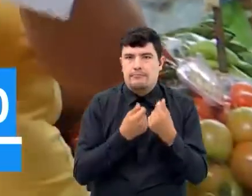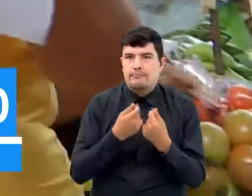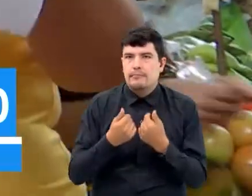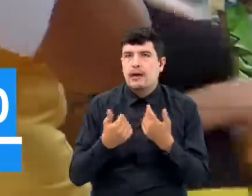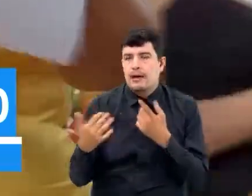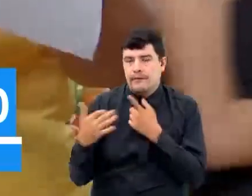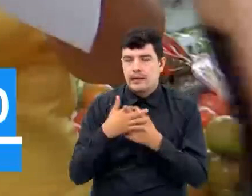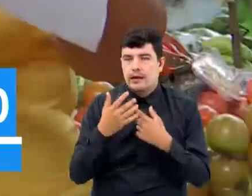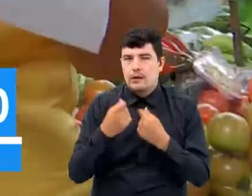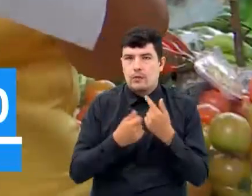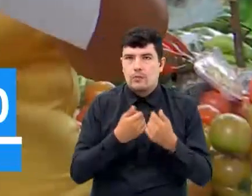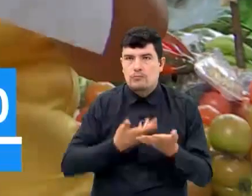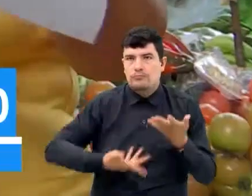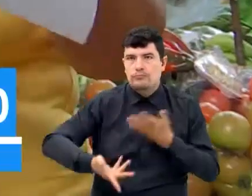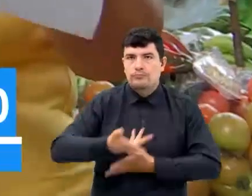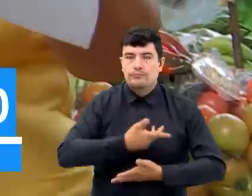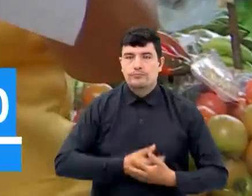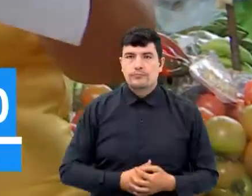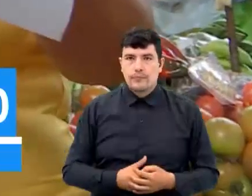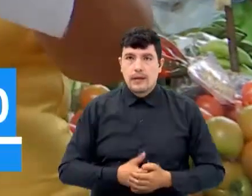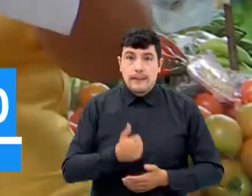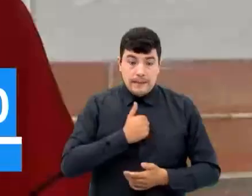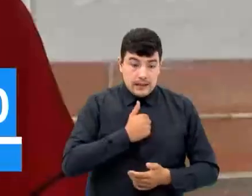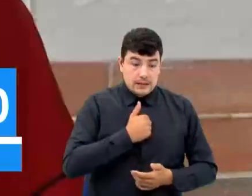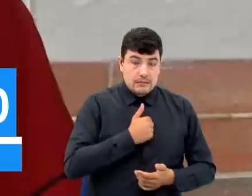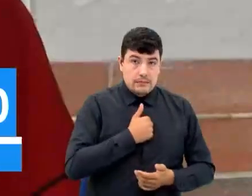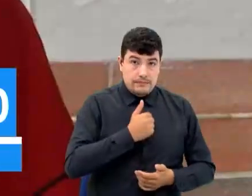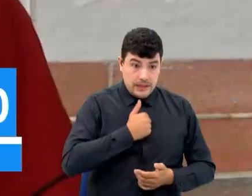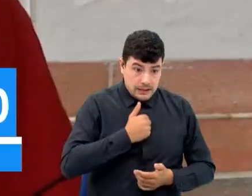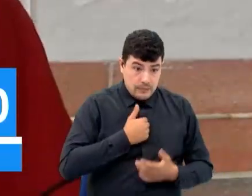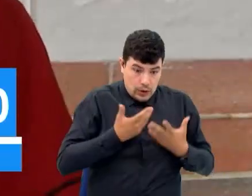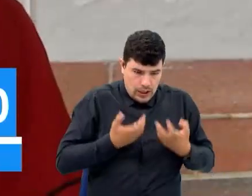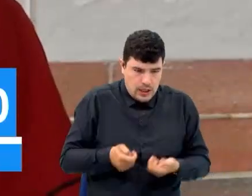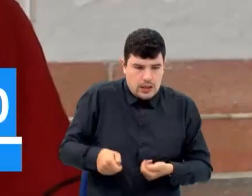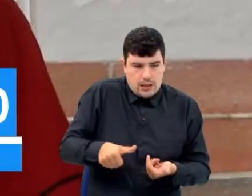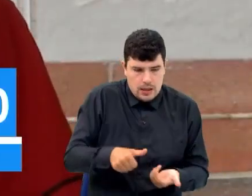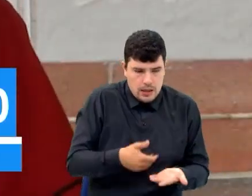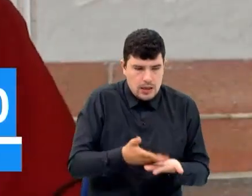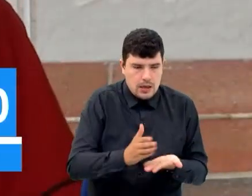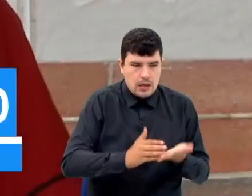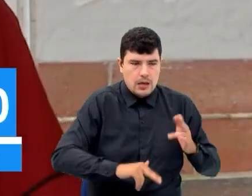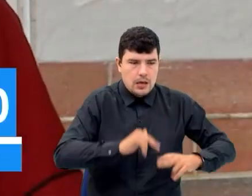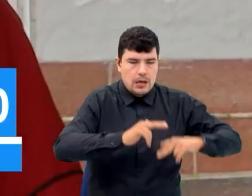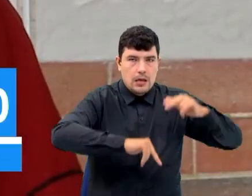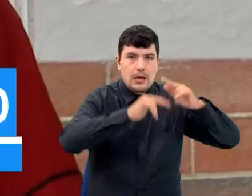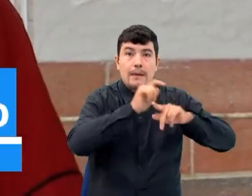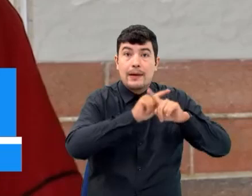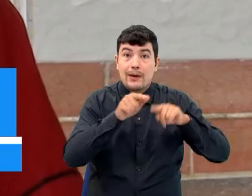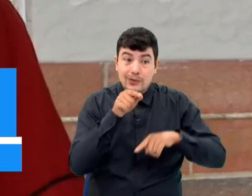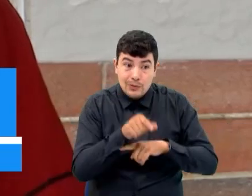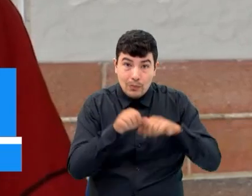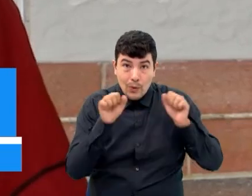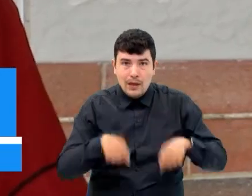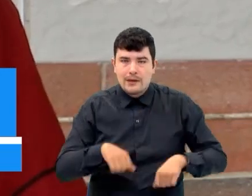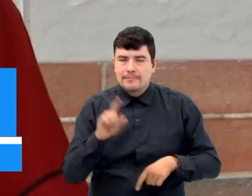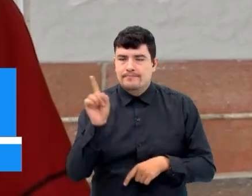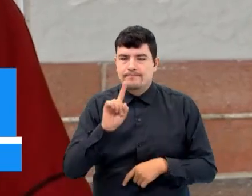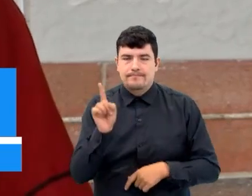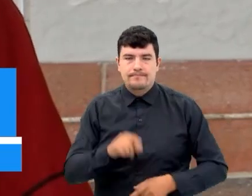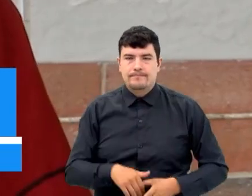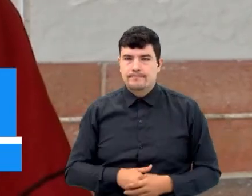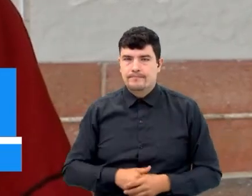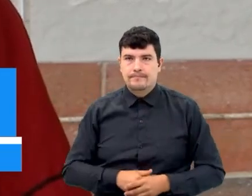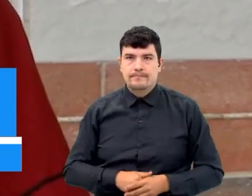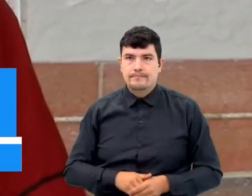infraestructura de este establecimiento, pero no pueden hacerlo. Esto ha sido por un abandono que ha venido constante de parte de la alcaldía, que por